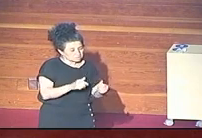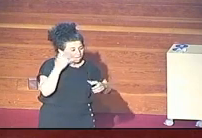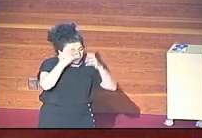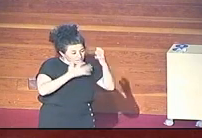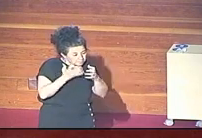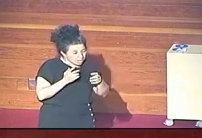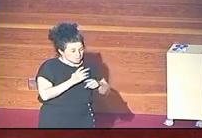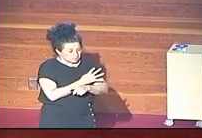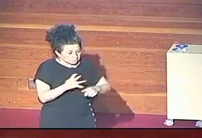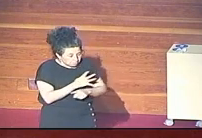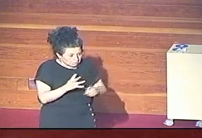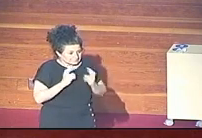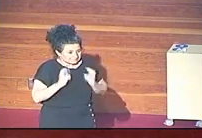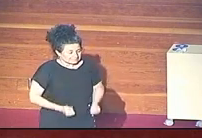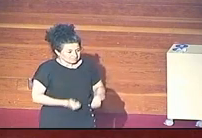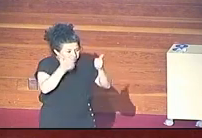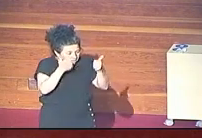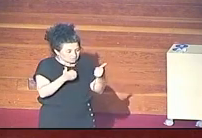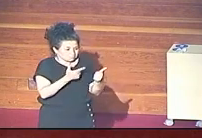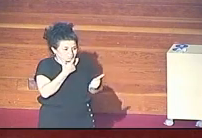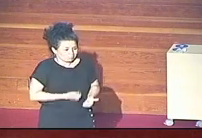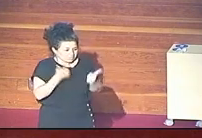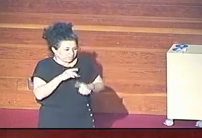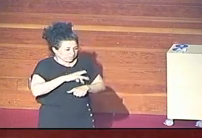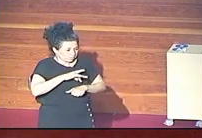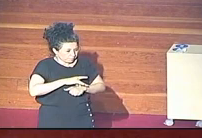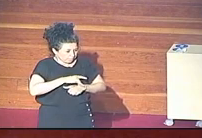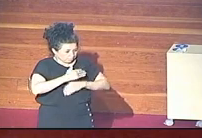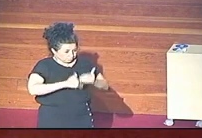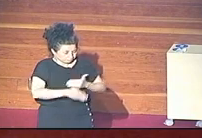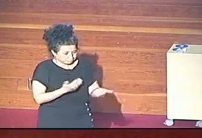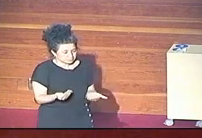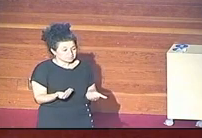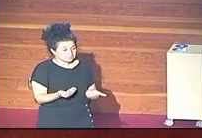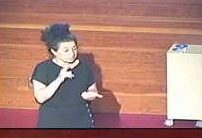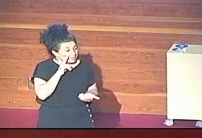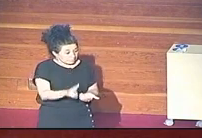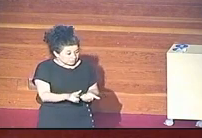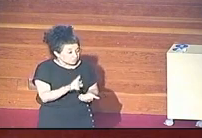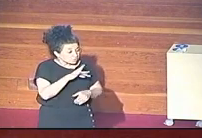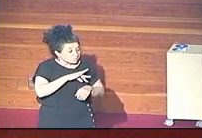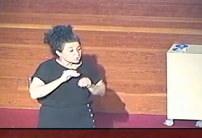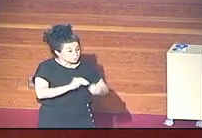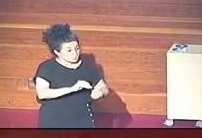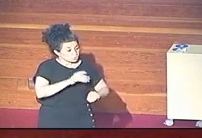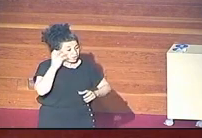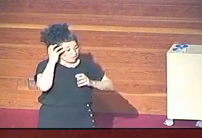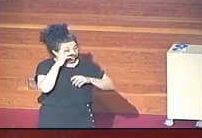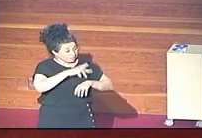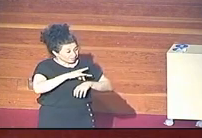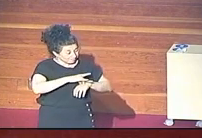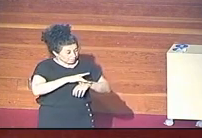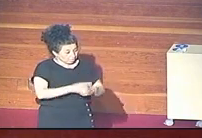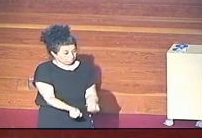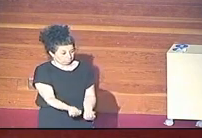estresados y en condiciones de desarrollar más enfermedades y hemos visto que nos pueden saltar no vivimos aislados no vivimos